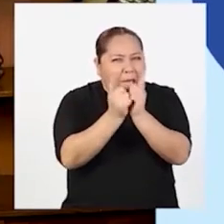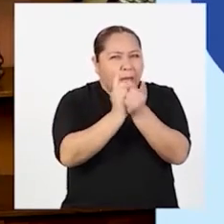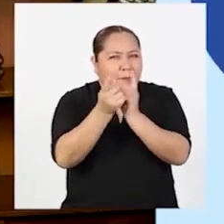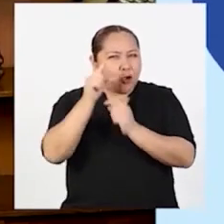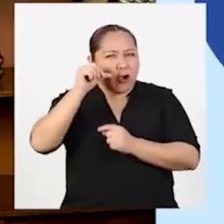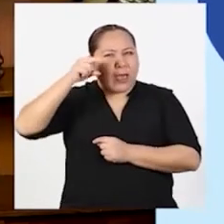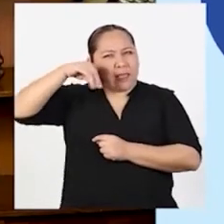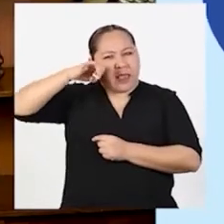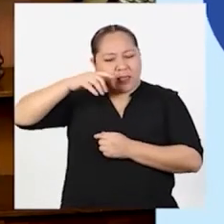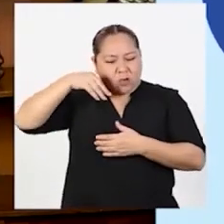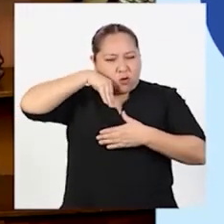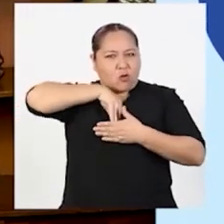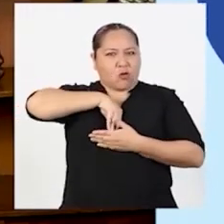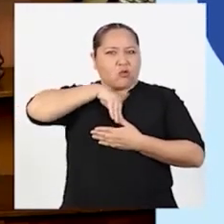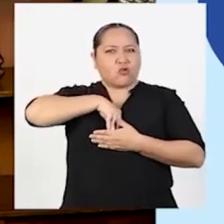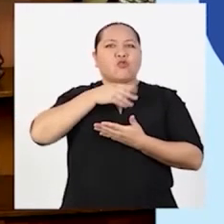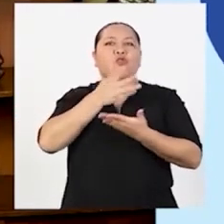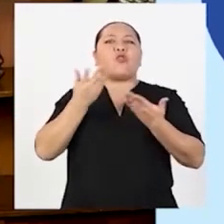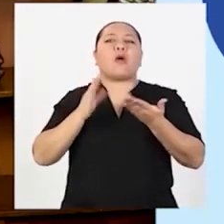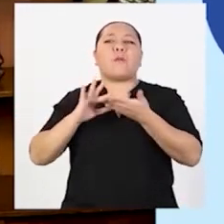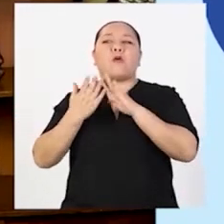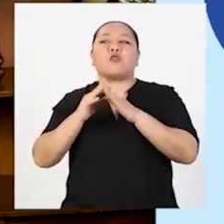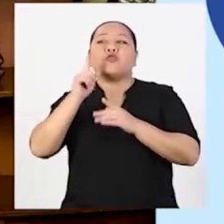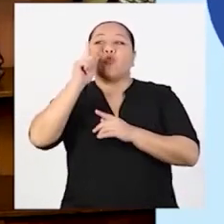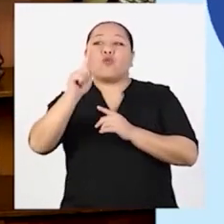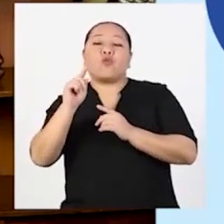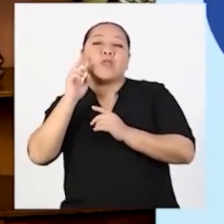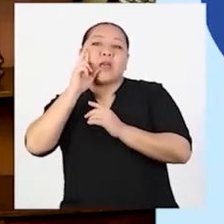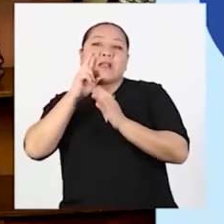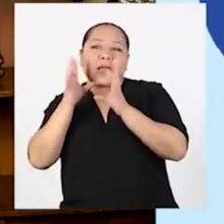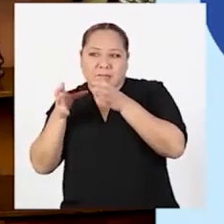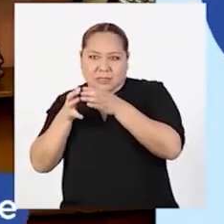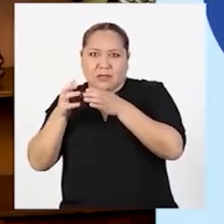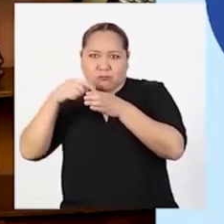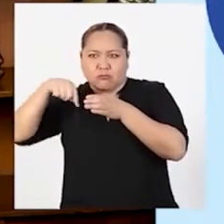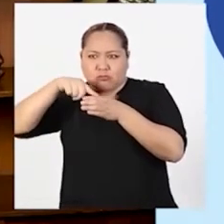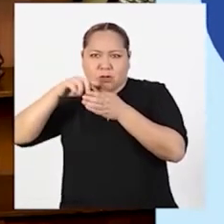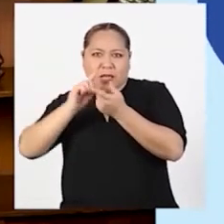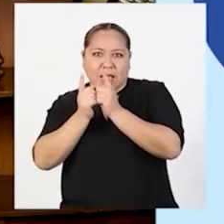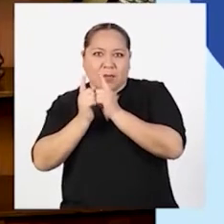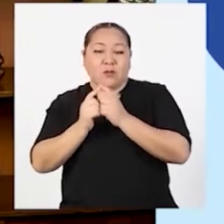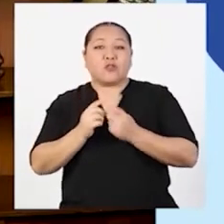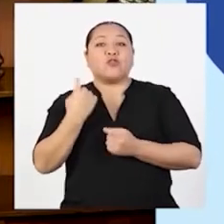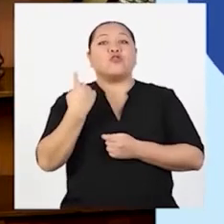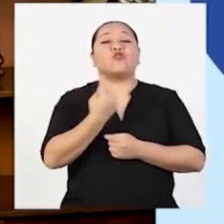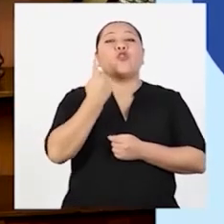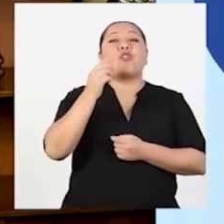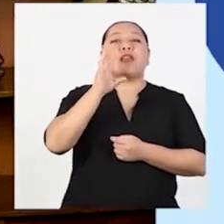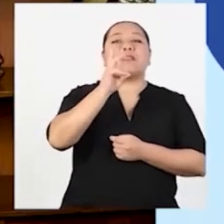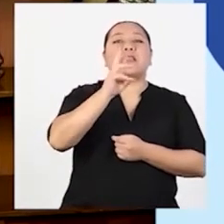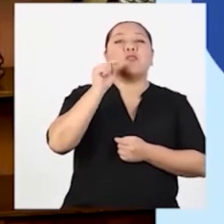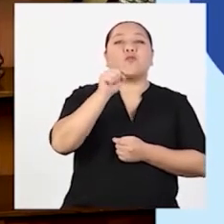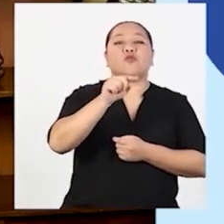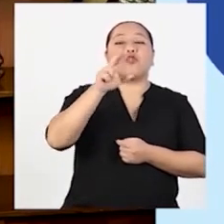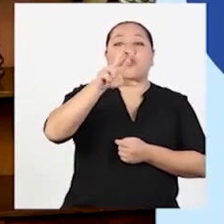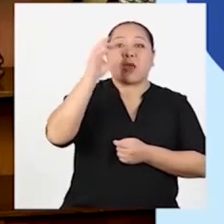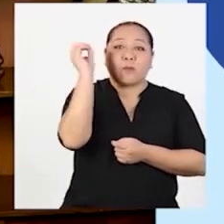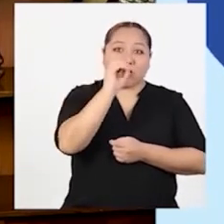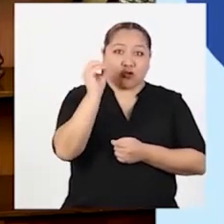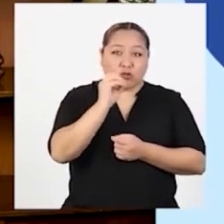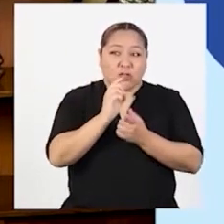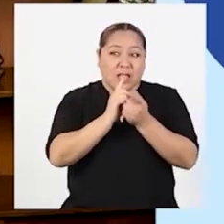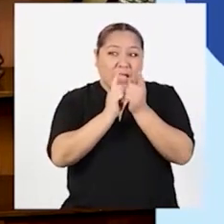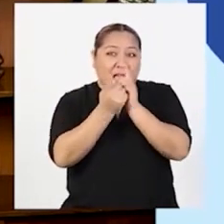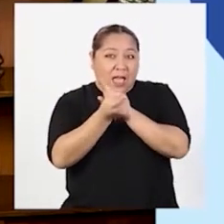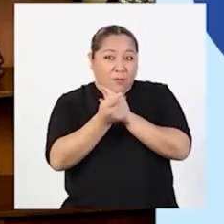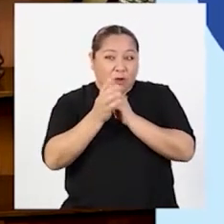el genetista Lewontin, a través de técnicas moleculares, demostró ya en 1972 que la mayor parte